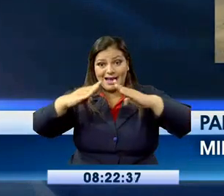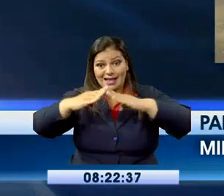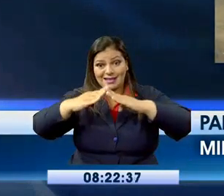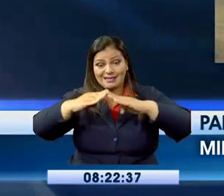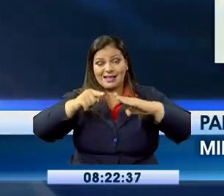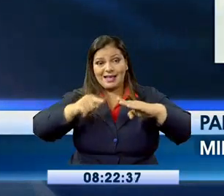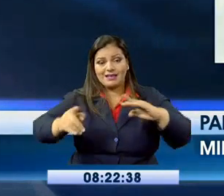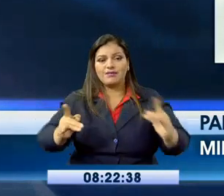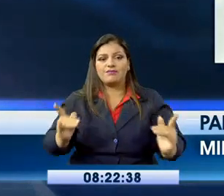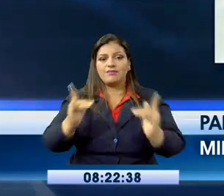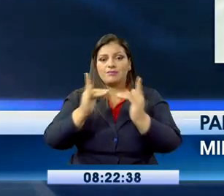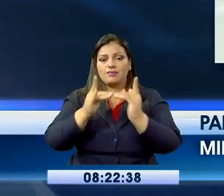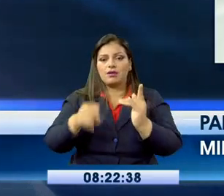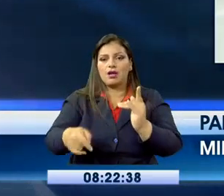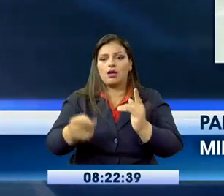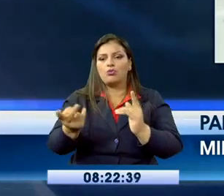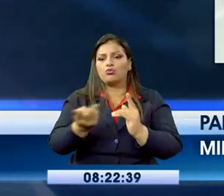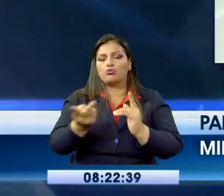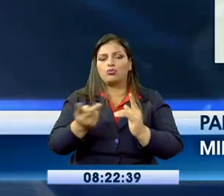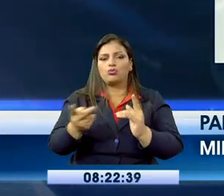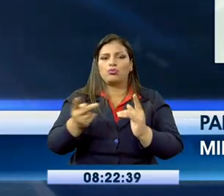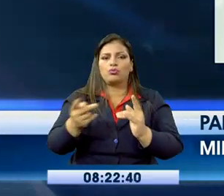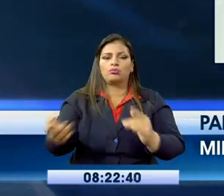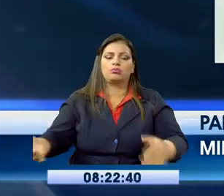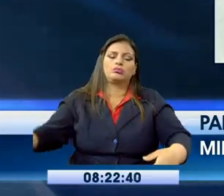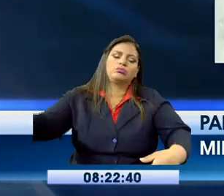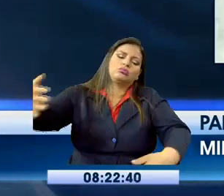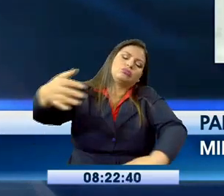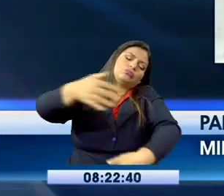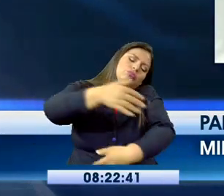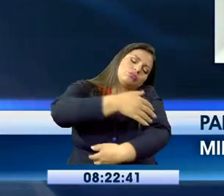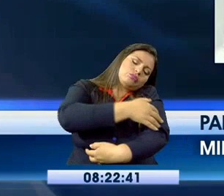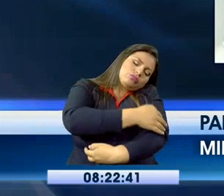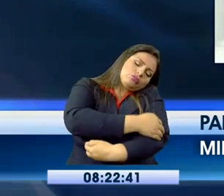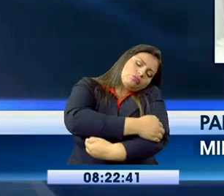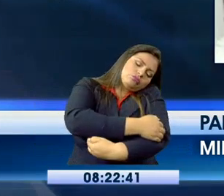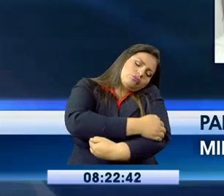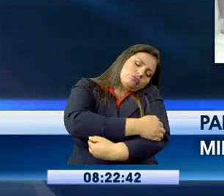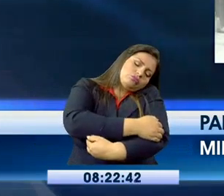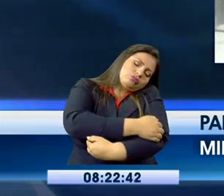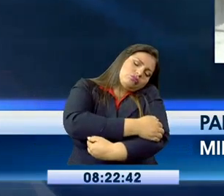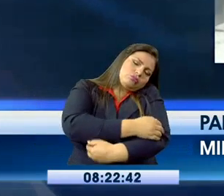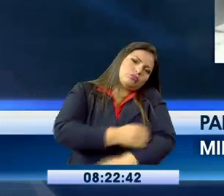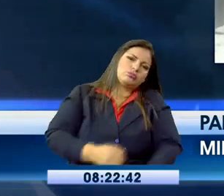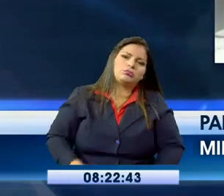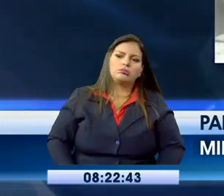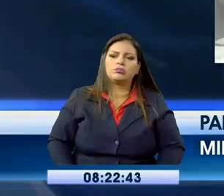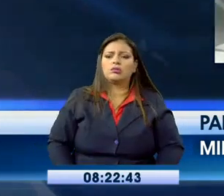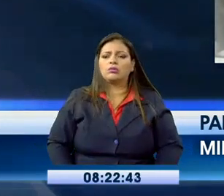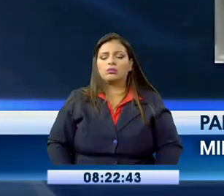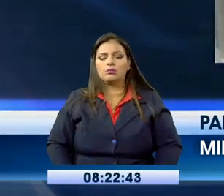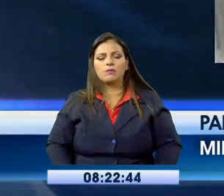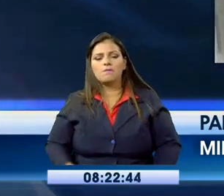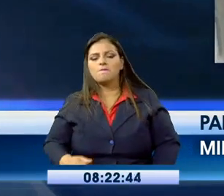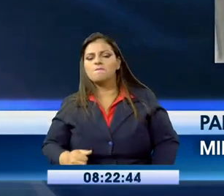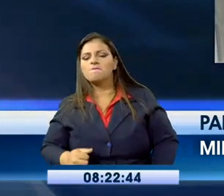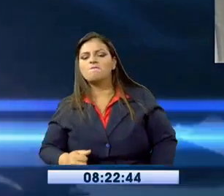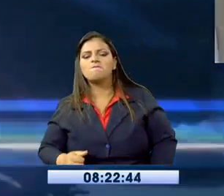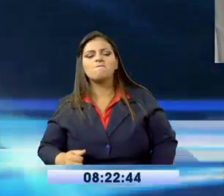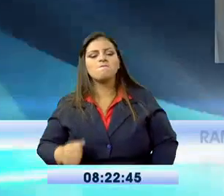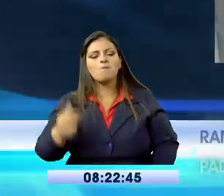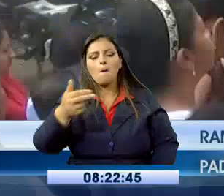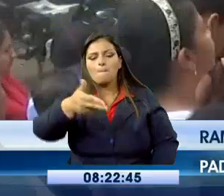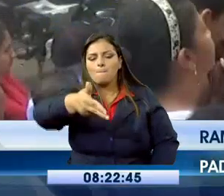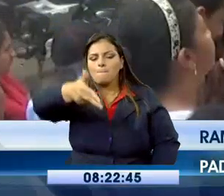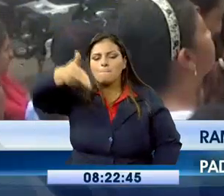y ella tiene 2 disparos aquí en el pecho y él parece que tiene uno en la espalda. No se verifica bien porque la policía no